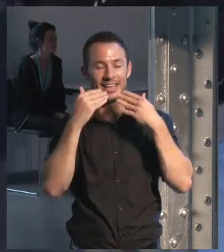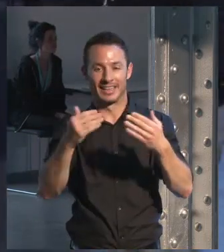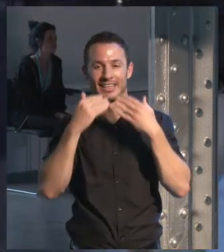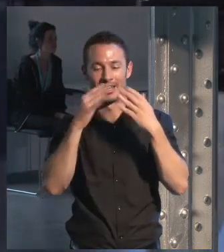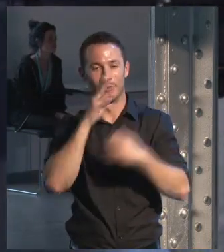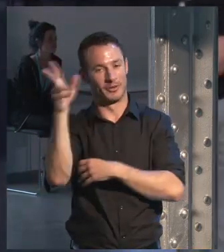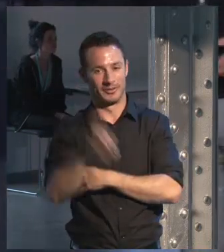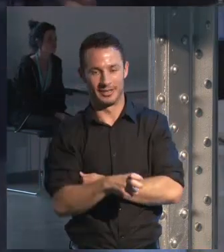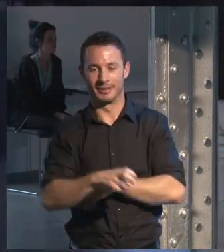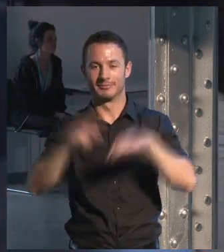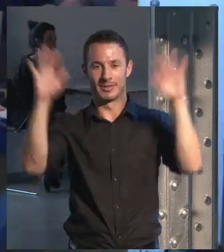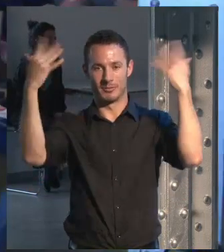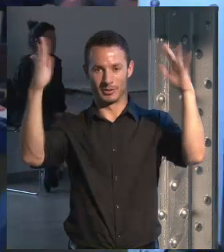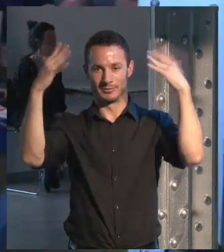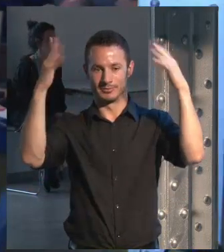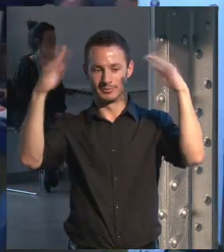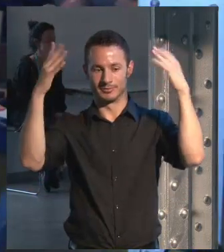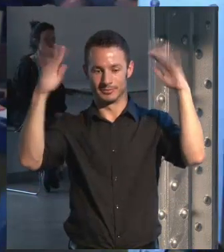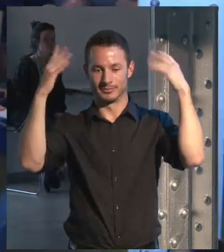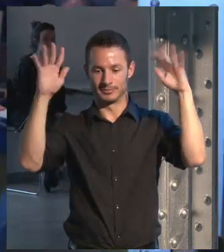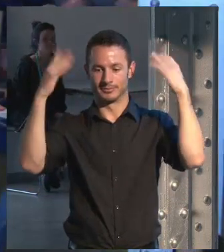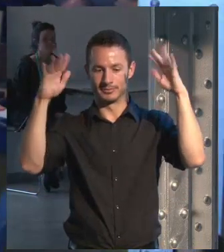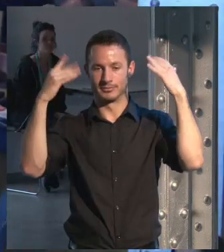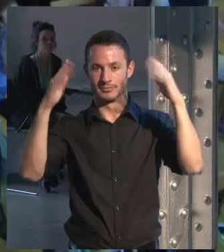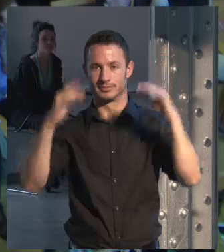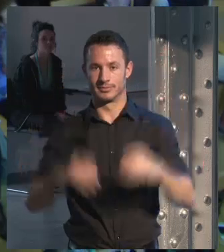Gracias. Un aplauso. Muchas gracias.